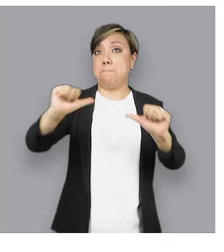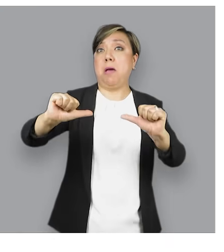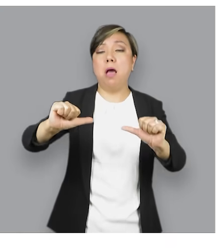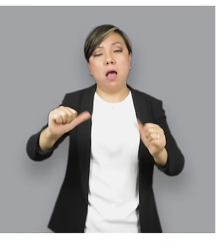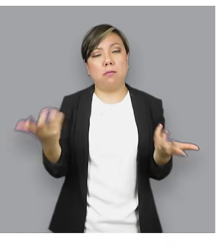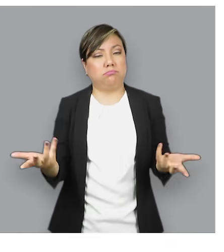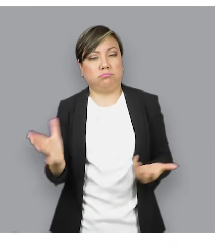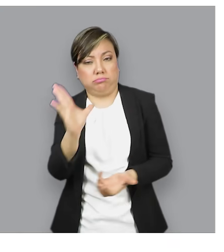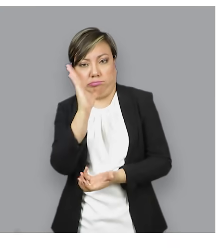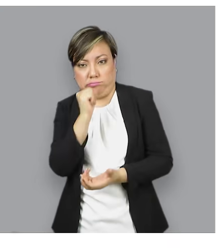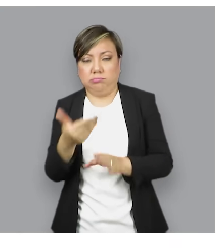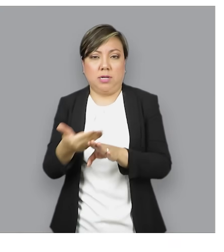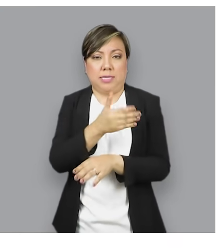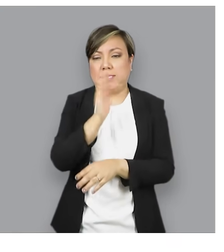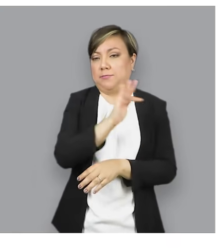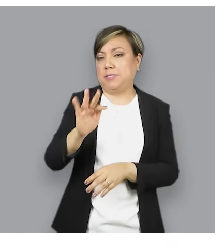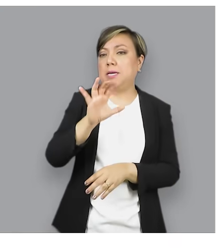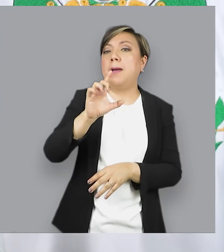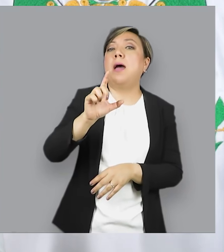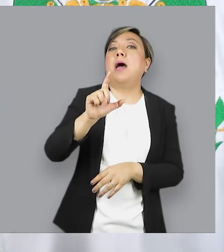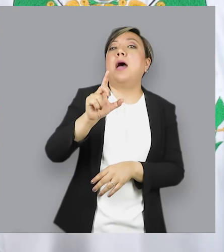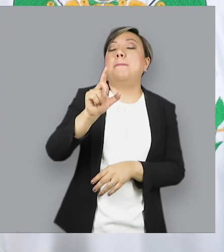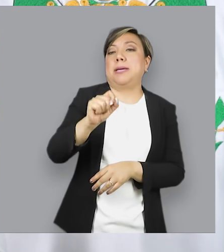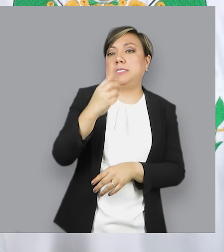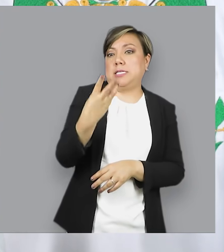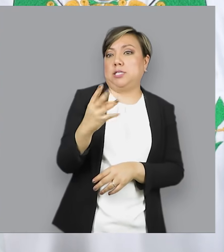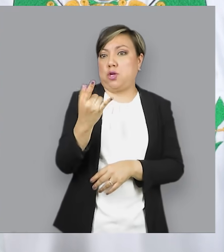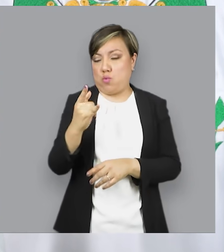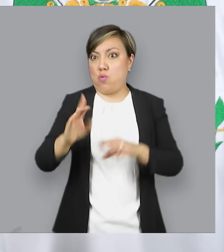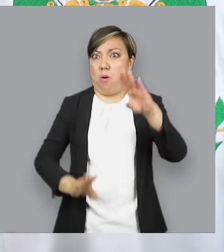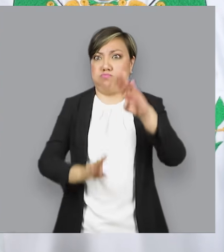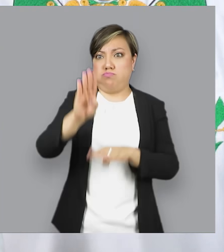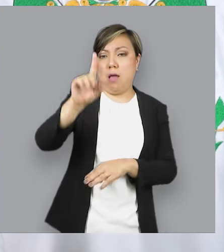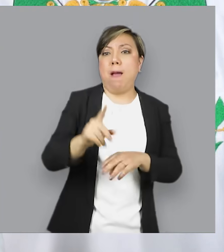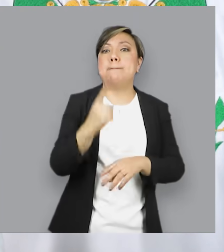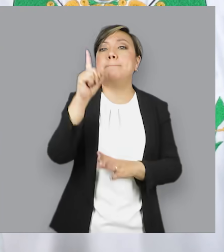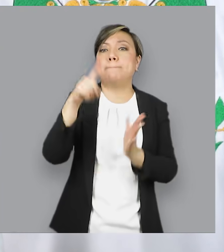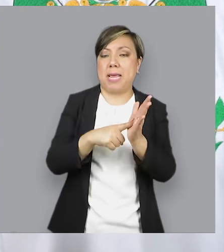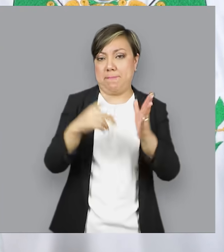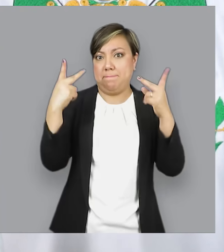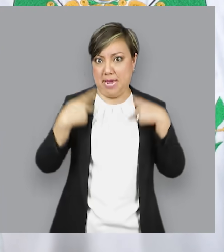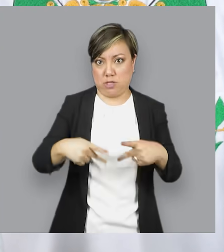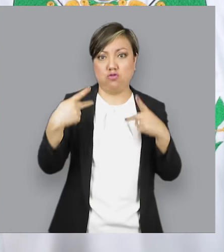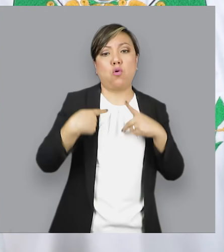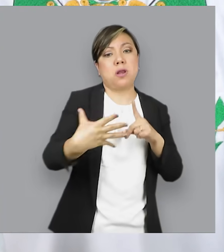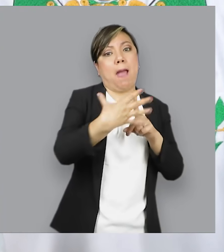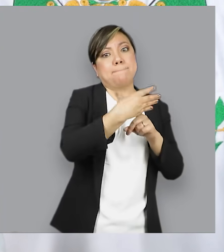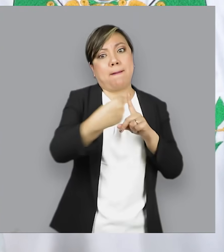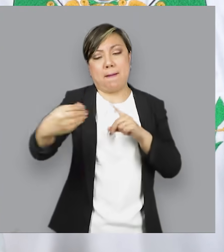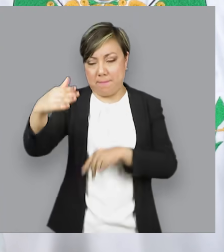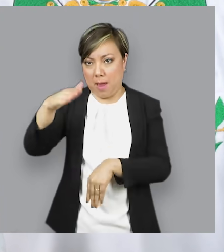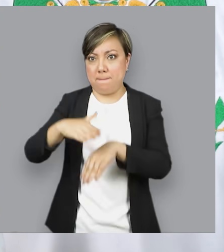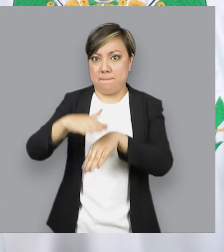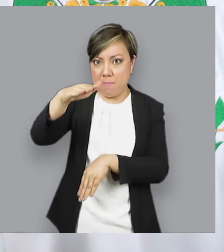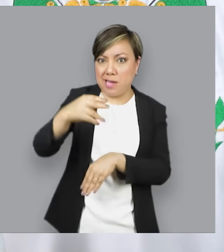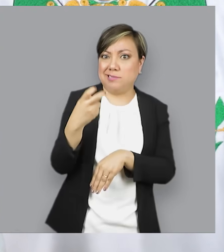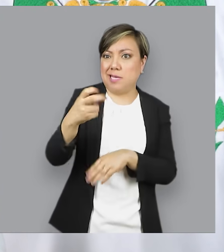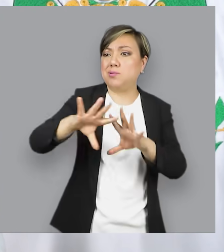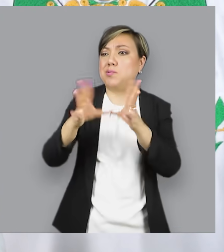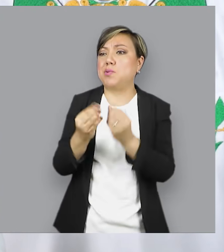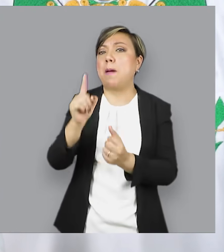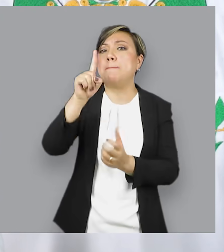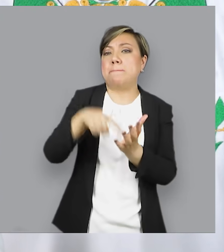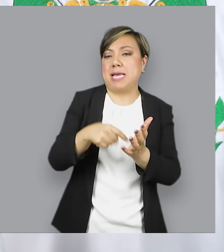ver, no eres invencible. El viernes 23 de julio rebasamos la barrera de 1.000 activos para situarnos en 1.006.